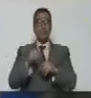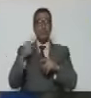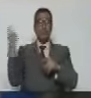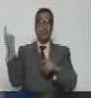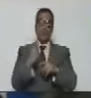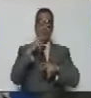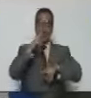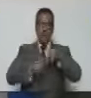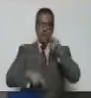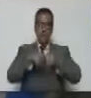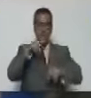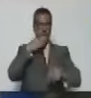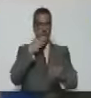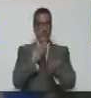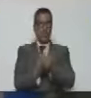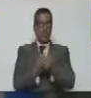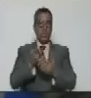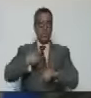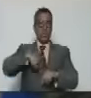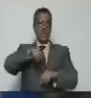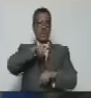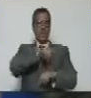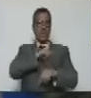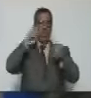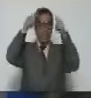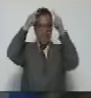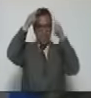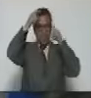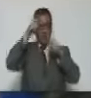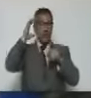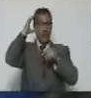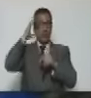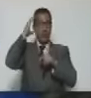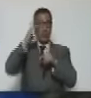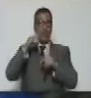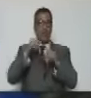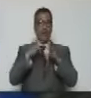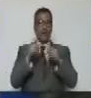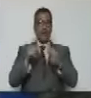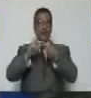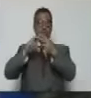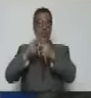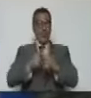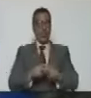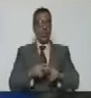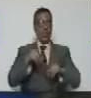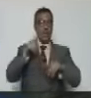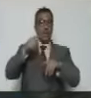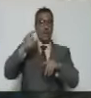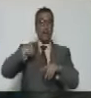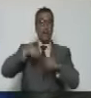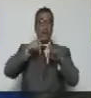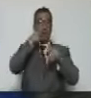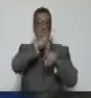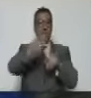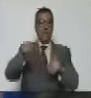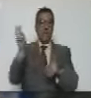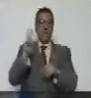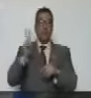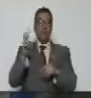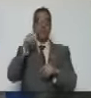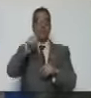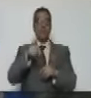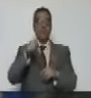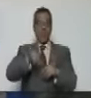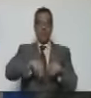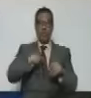venido construyendo gracias a nuestro comandante Chávez y a la conciencia, a la cantidad de herramientas que generó en todo el pueblo venezolano para